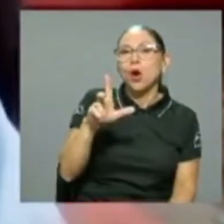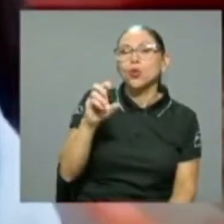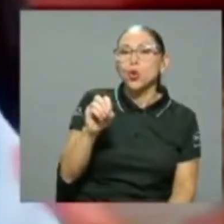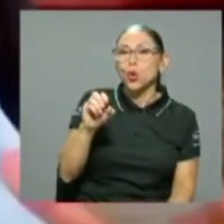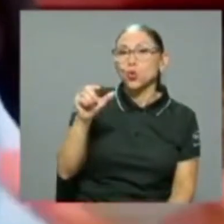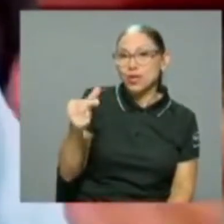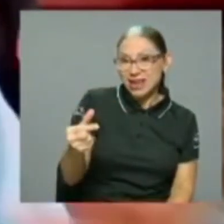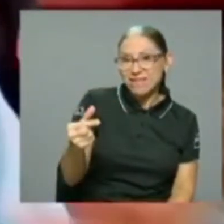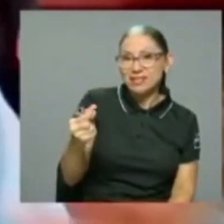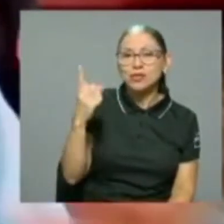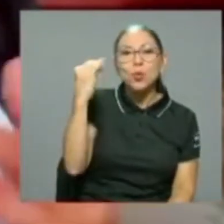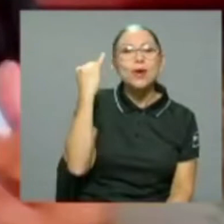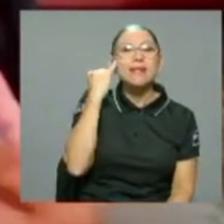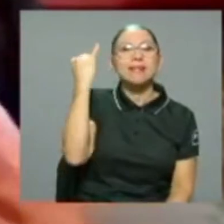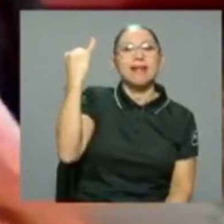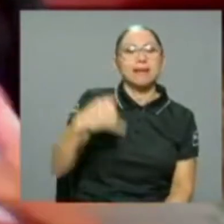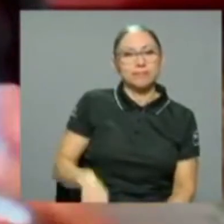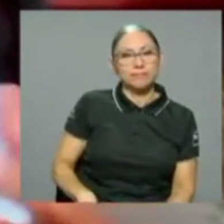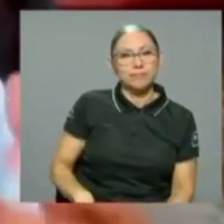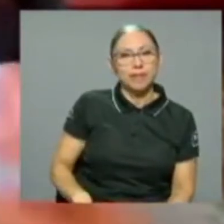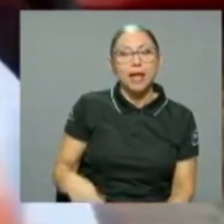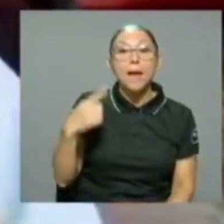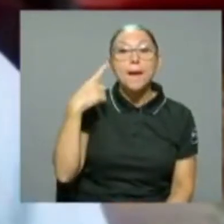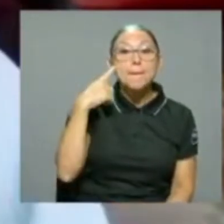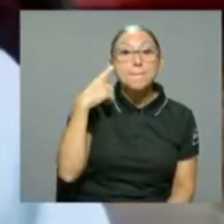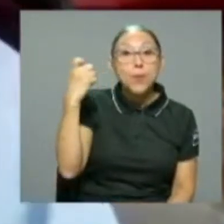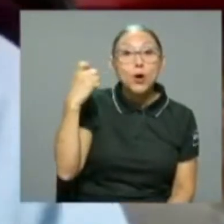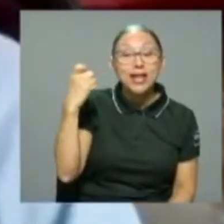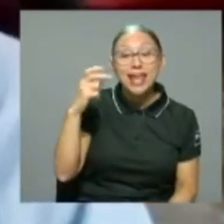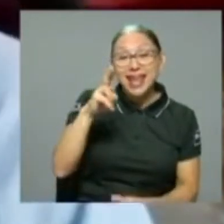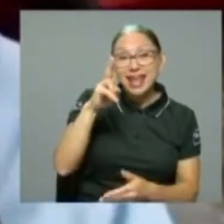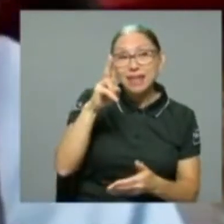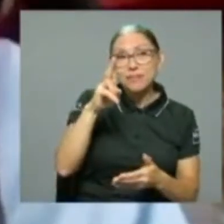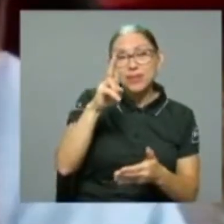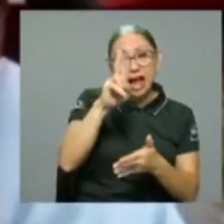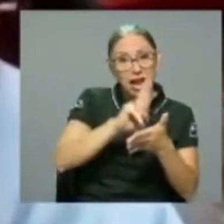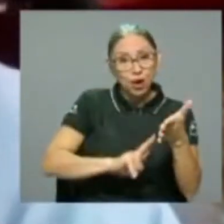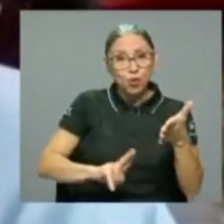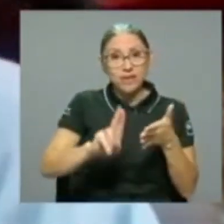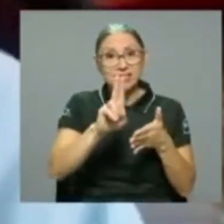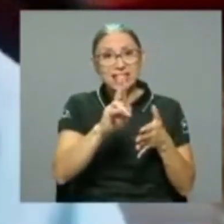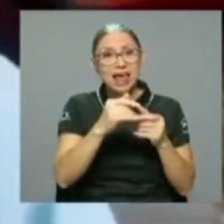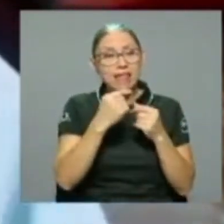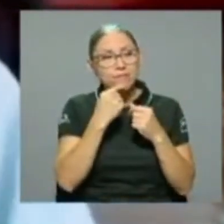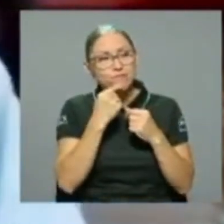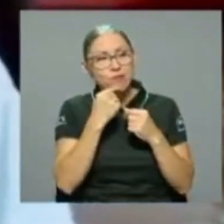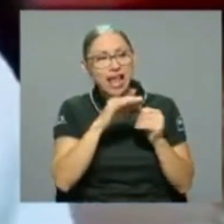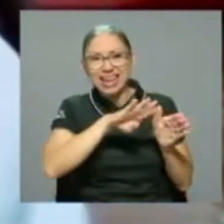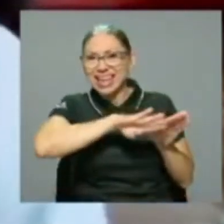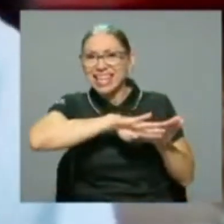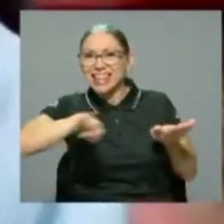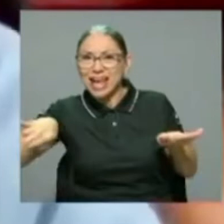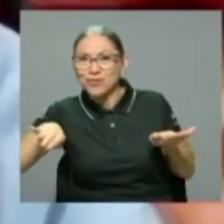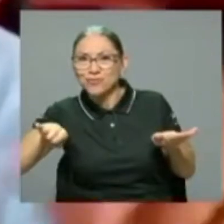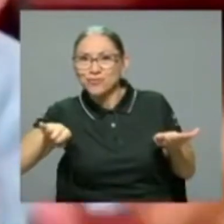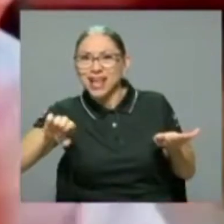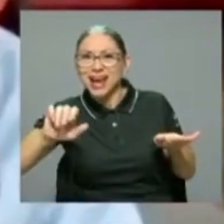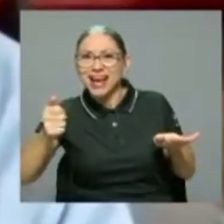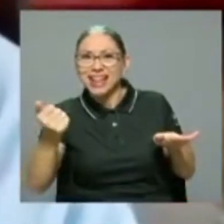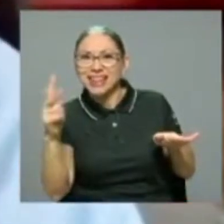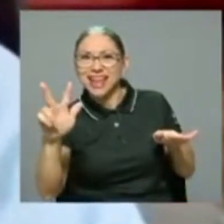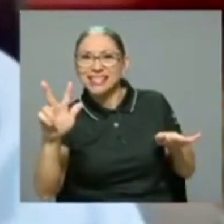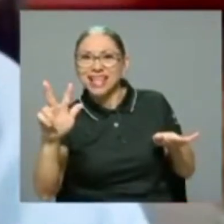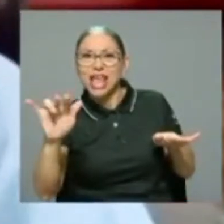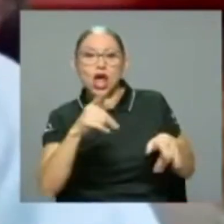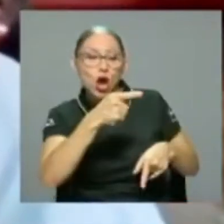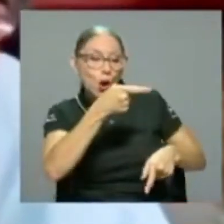tuvo una idea porque a la universidad le asignaron en sustitución del Canal 13 el Canal 15, que no es de lo que